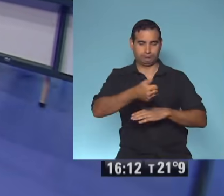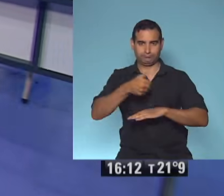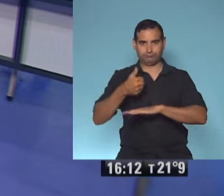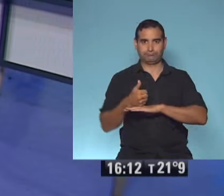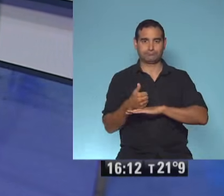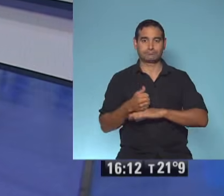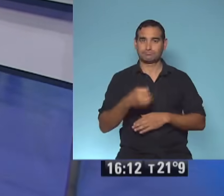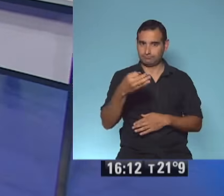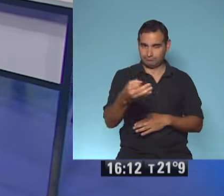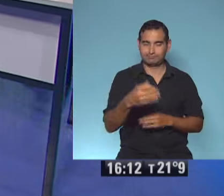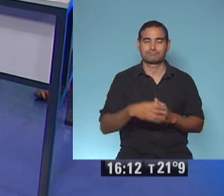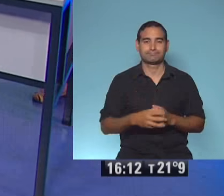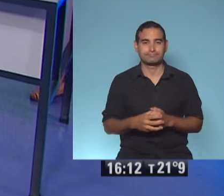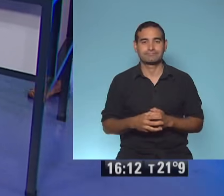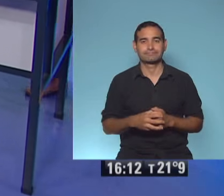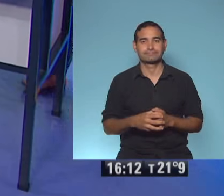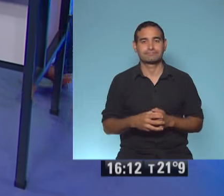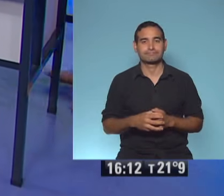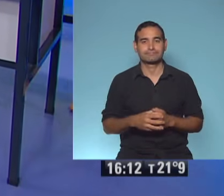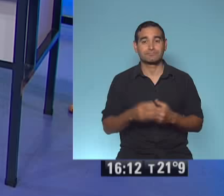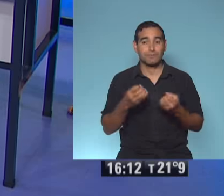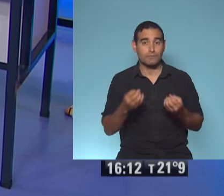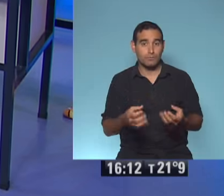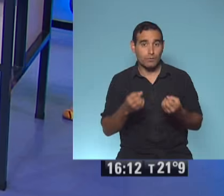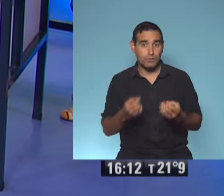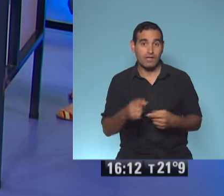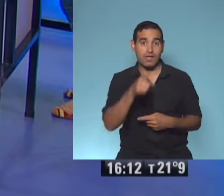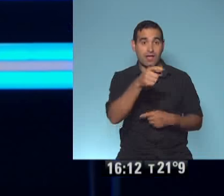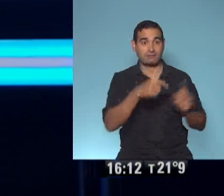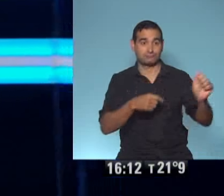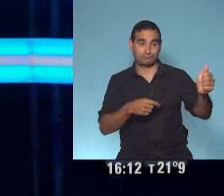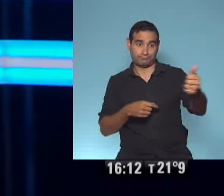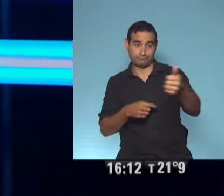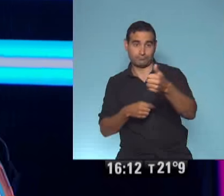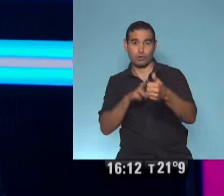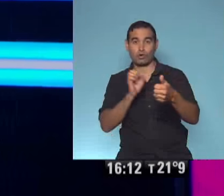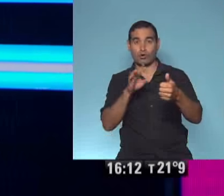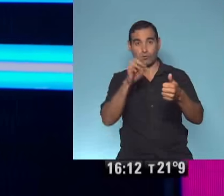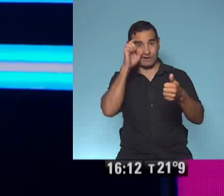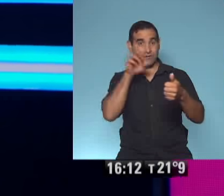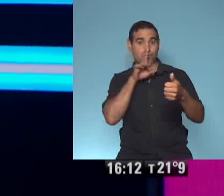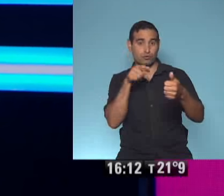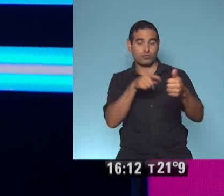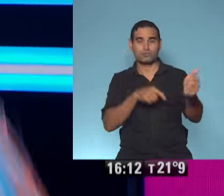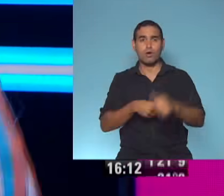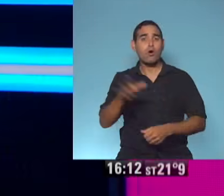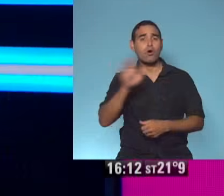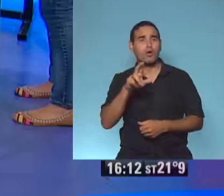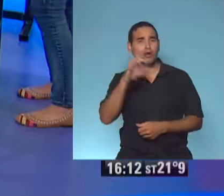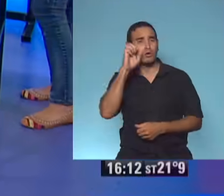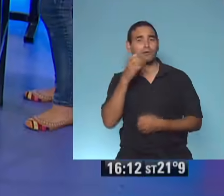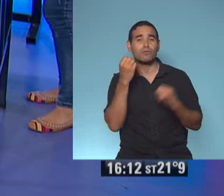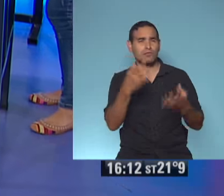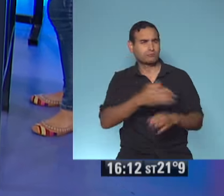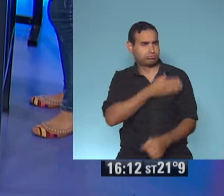me pongo en posición. Dale, ahí está. Muy bien. ¿Viene a comprar Roberto? Hola, Roberto. ¿Cómo andás?